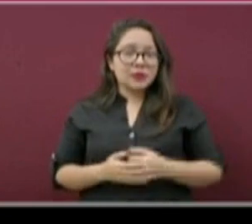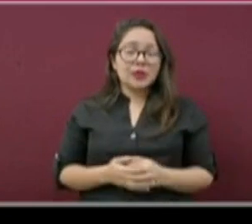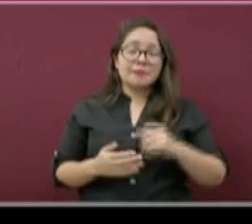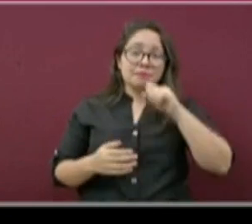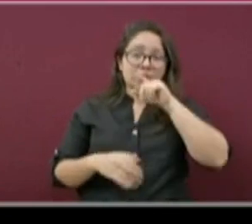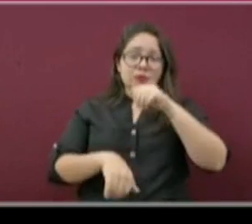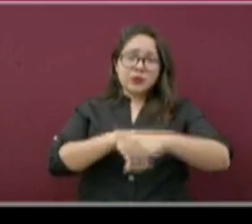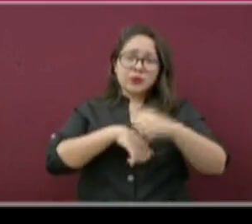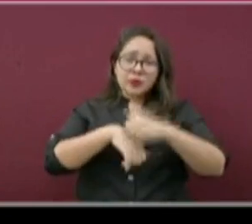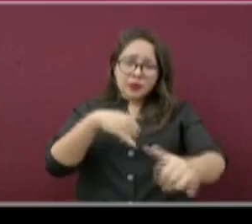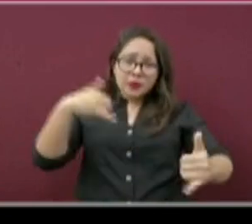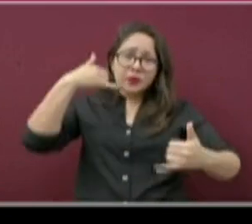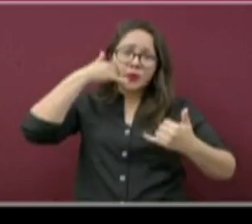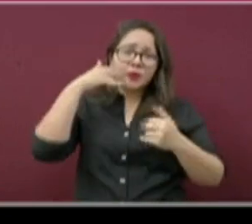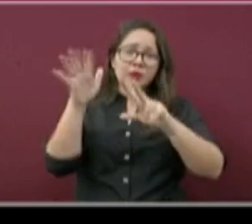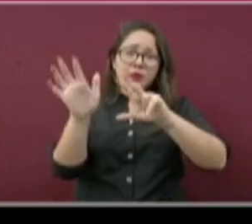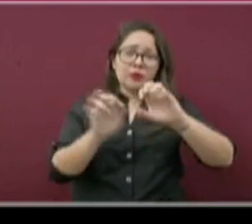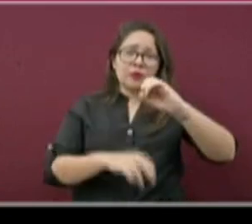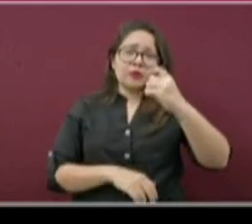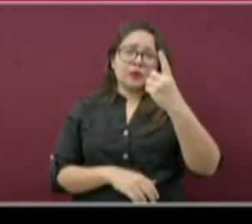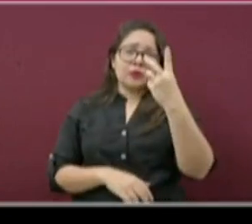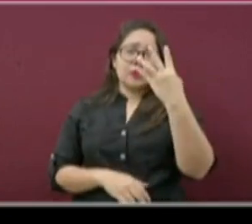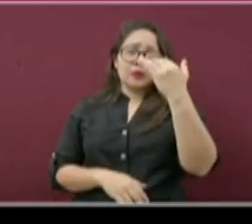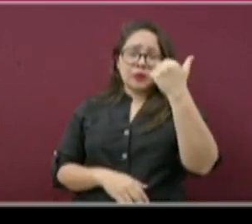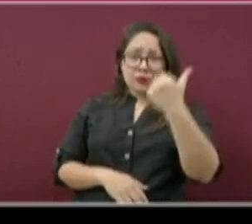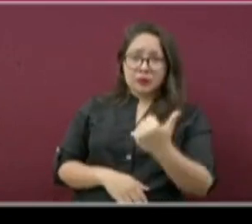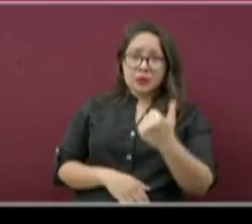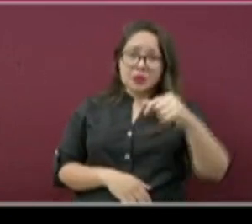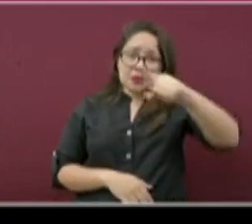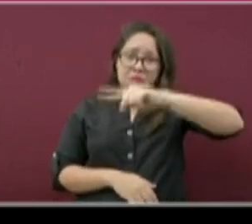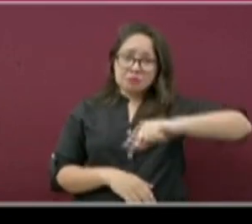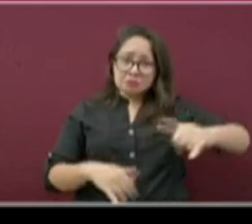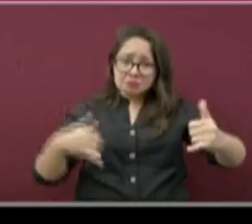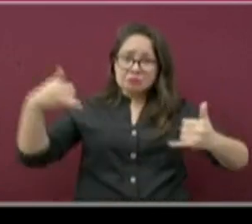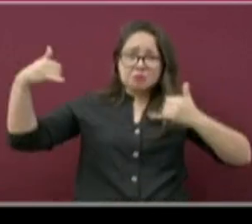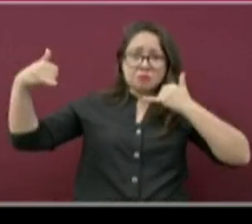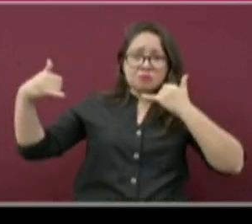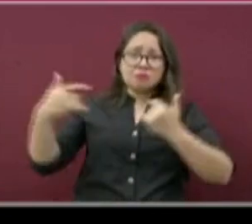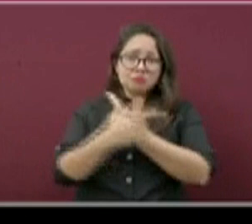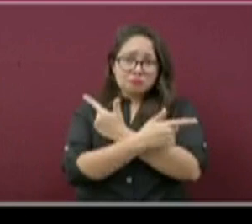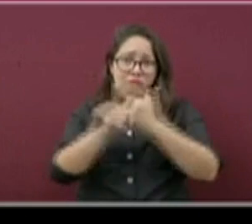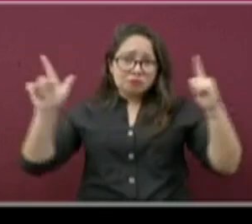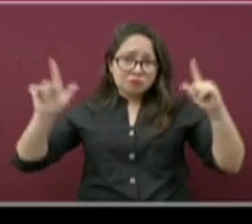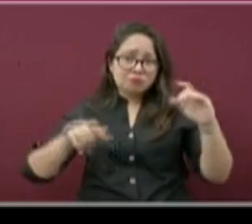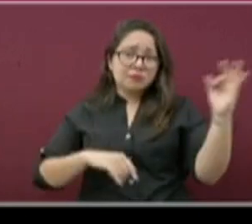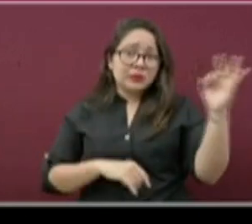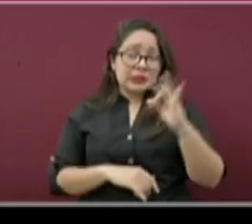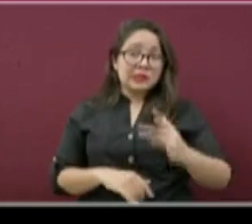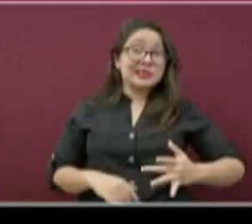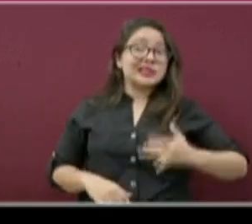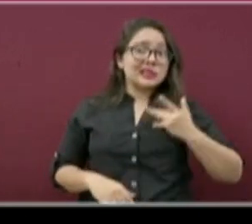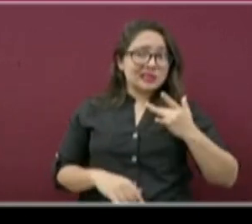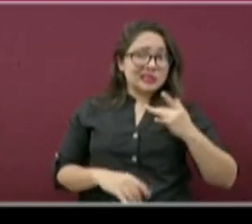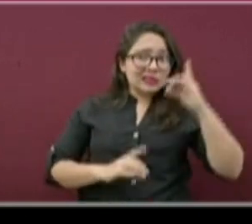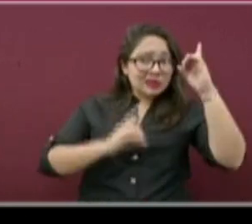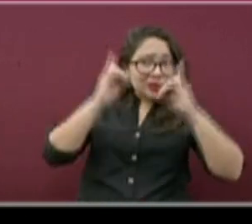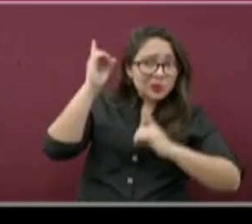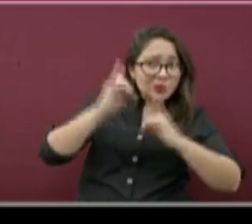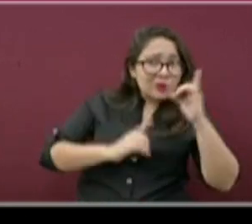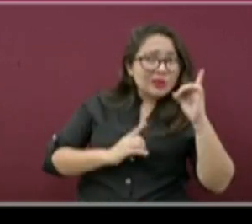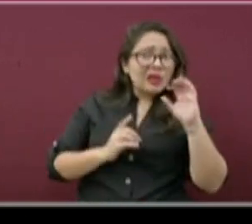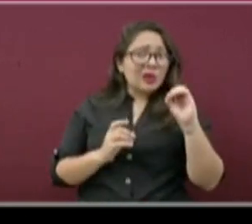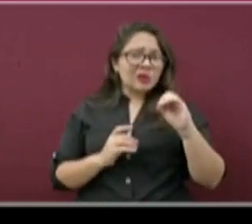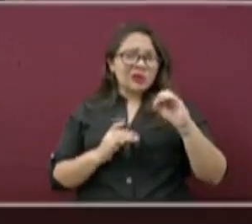800-0123-456, al cual puede usted marcar en caso de requerir asesoría